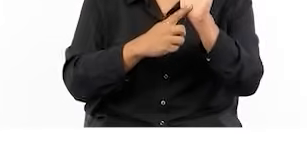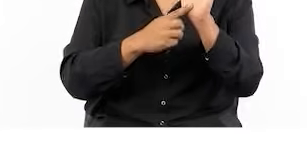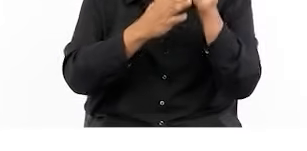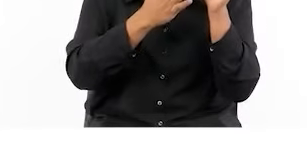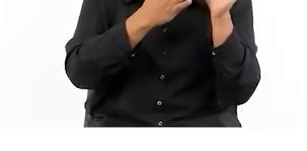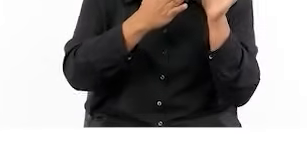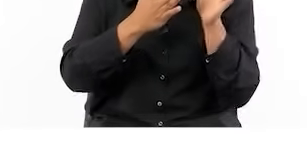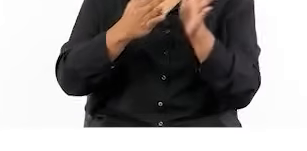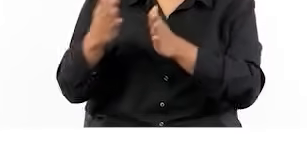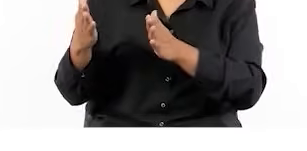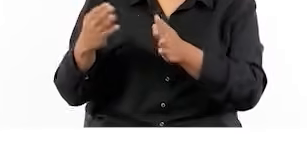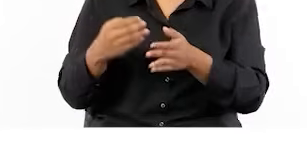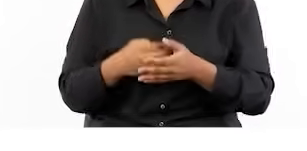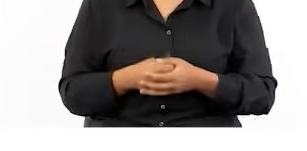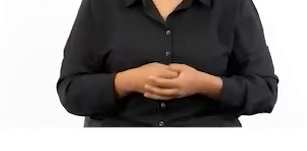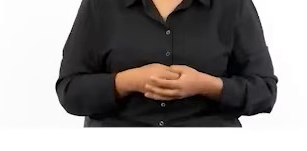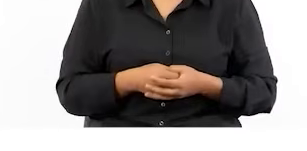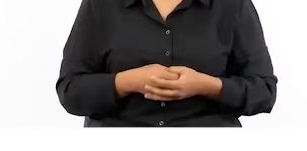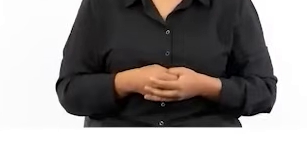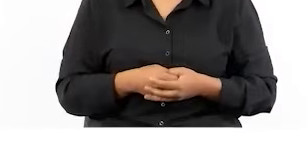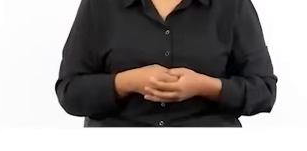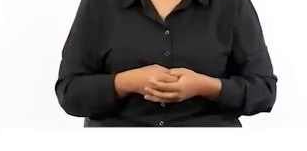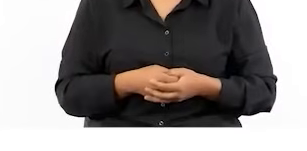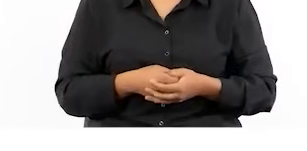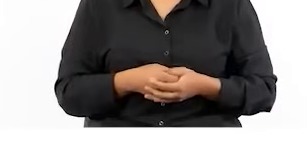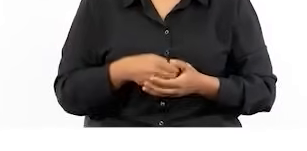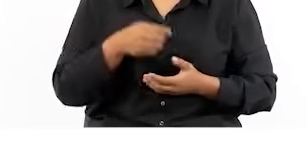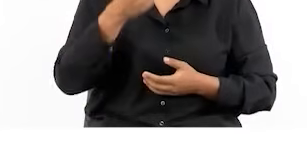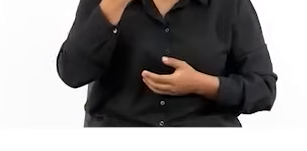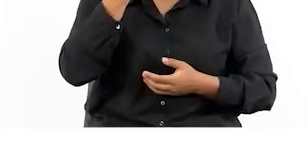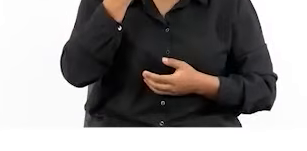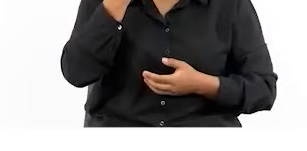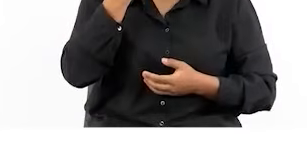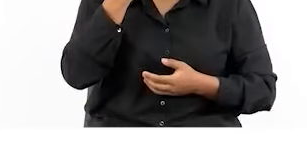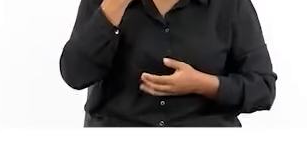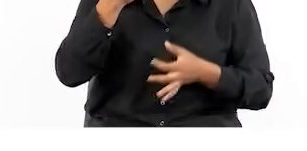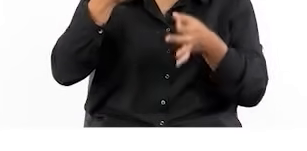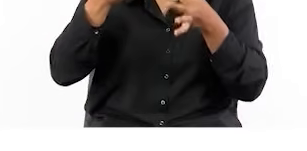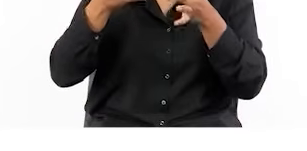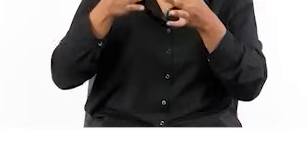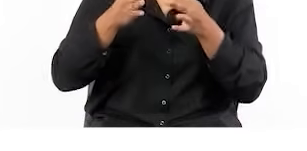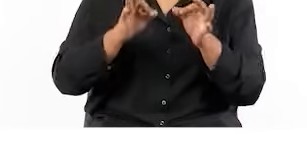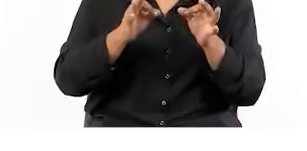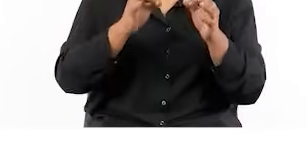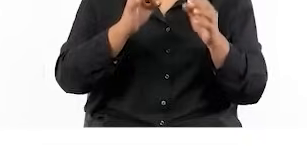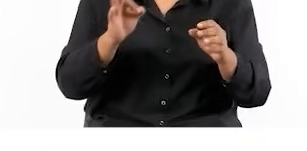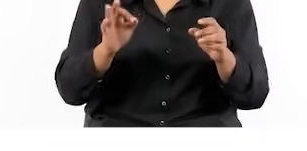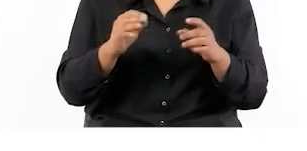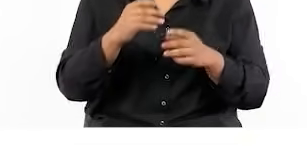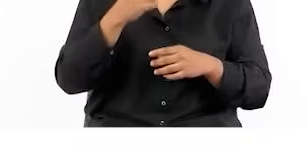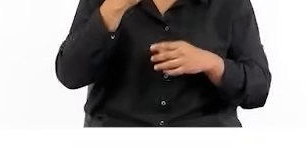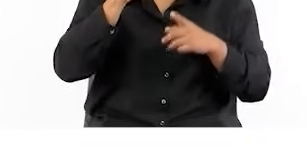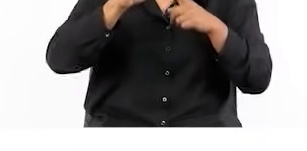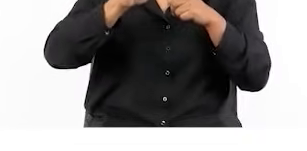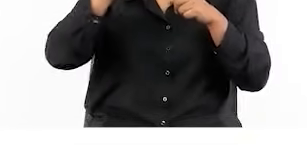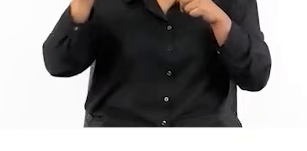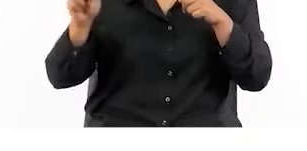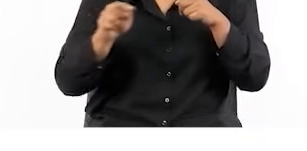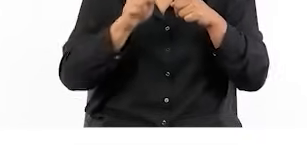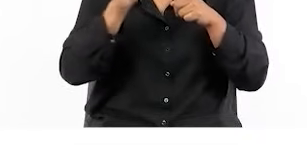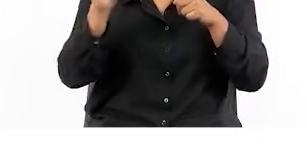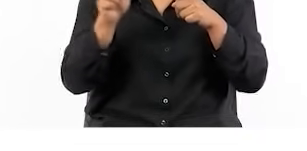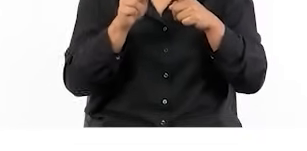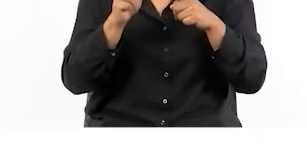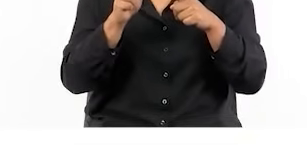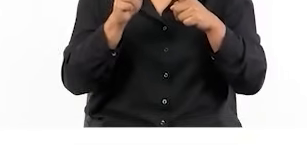encuentran en esta secuencia de Hubble, que es una clasificación, y básicamente esta clasificación forma